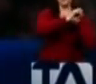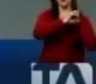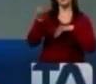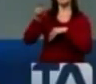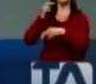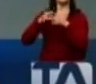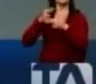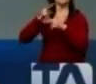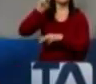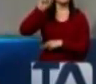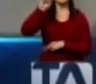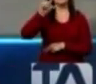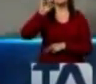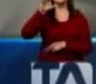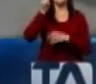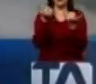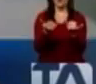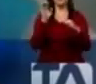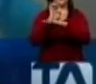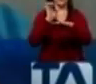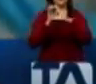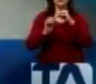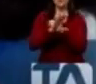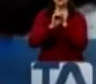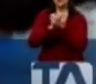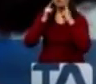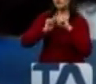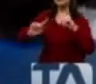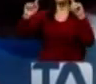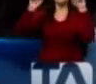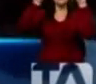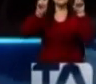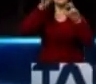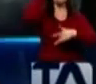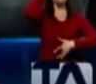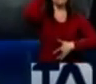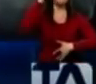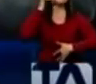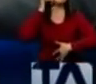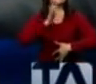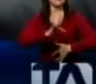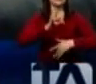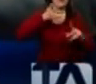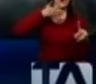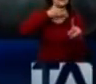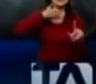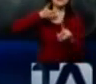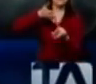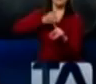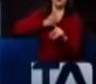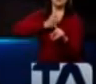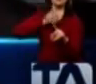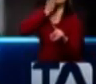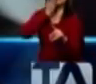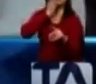DEN y quien ahora se encuentra en el país para promocionar el documental denominado Los Retos de Eva, que tiene como fin dar a